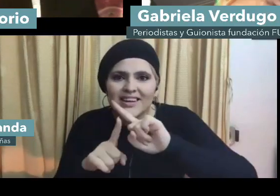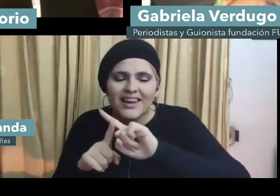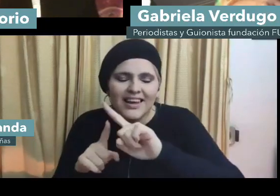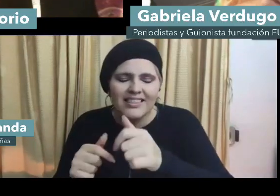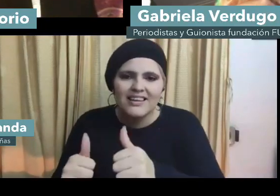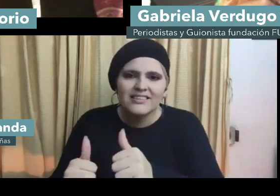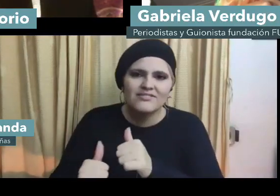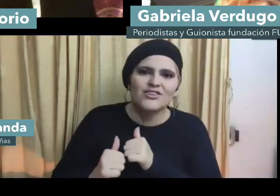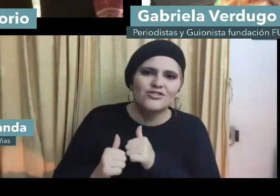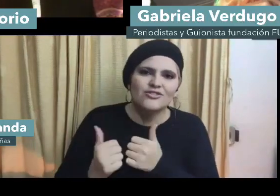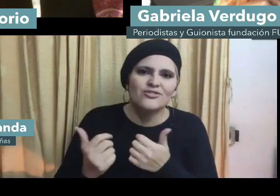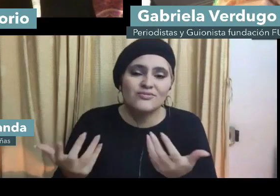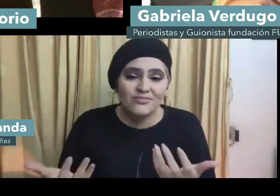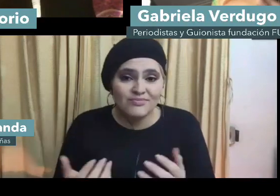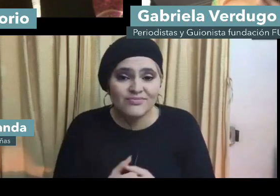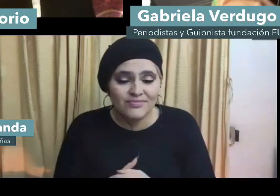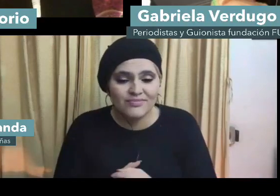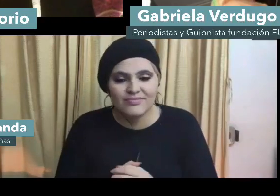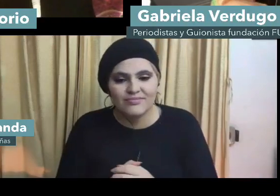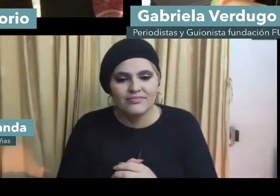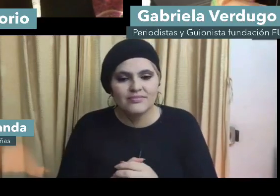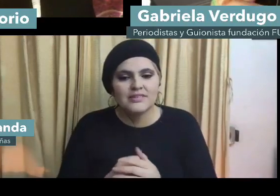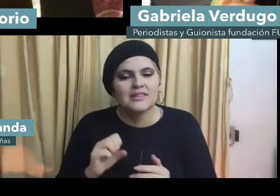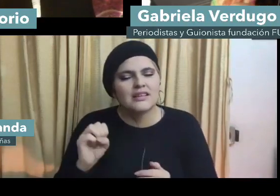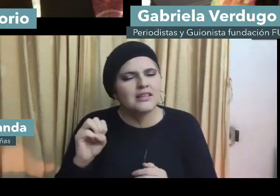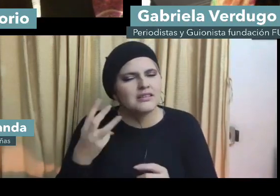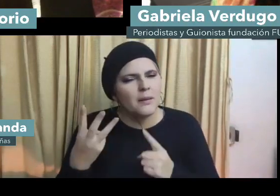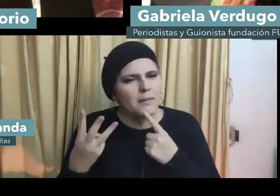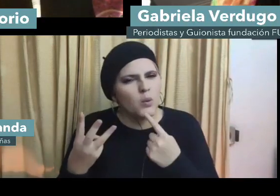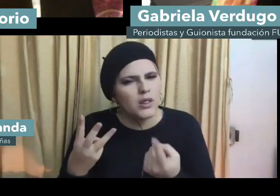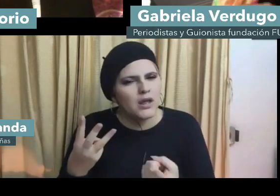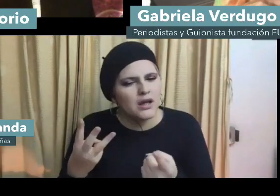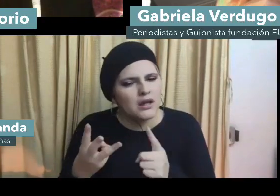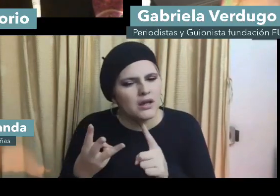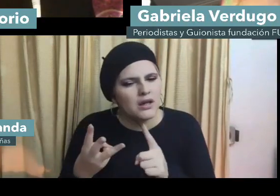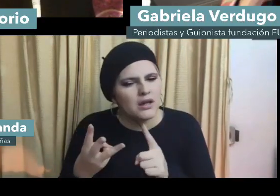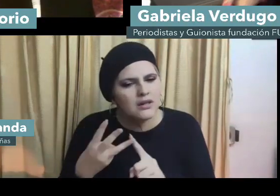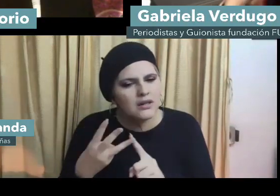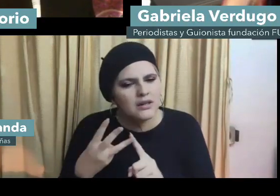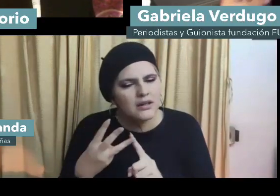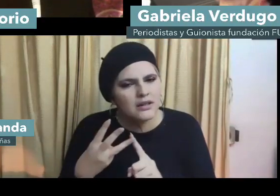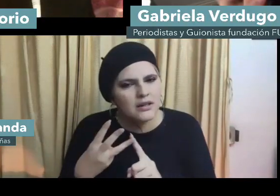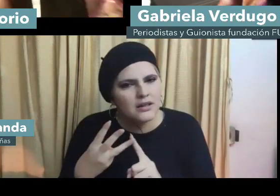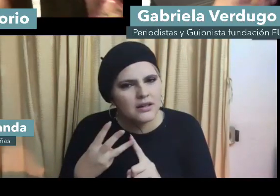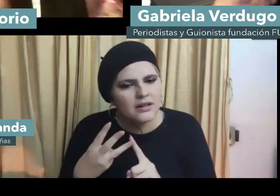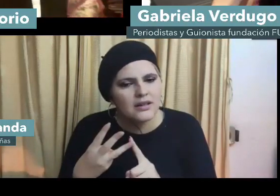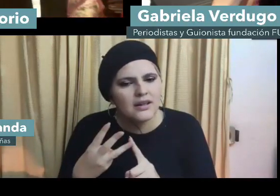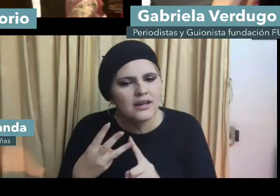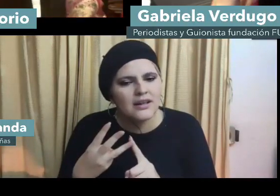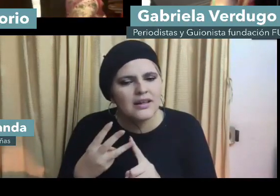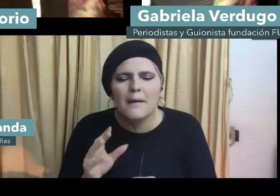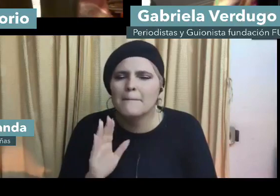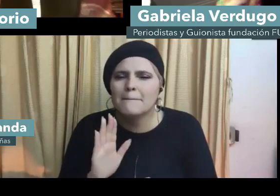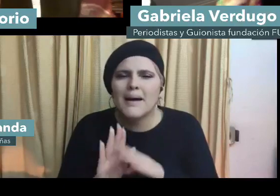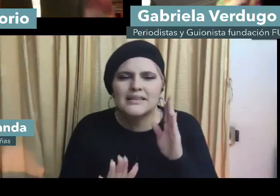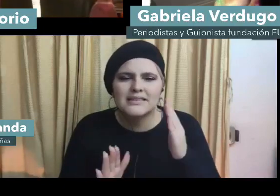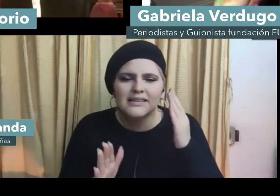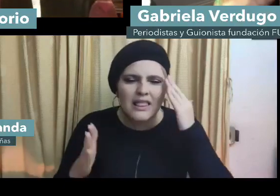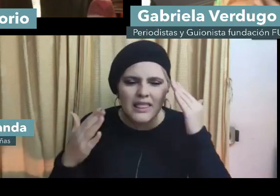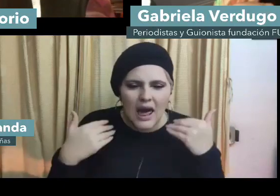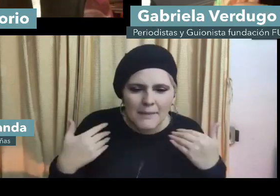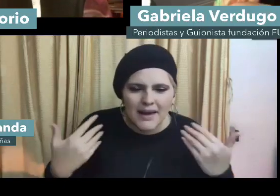la tercera era, pregunta. No, el sobreterapeo Ah, que llamamos en las exacto.